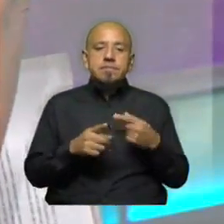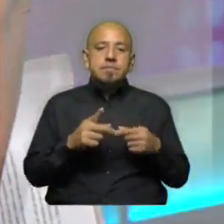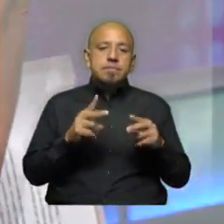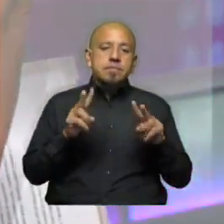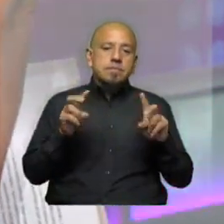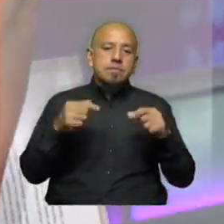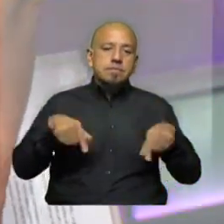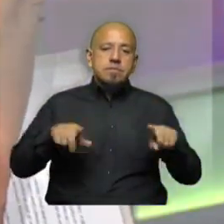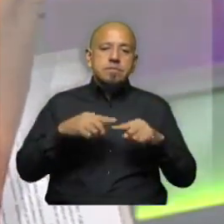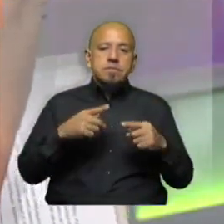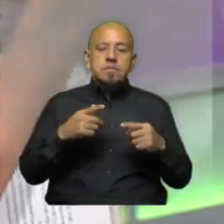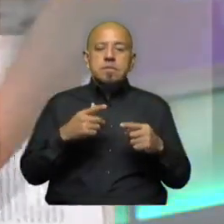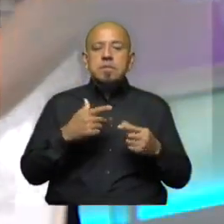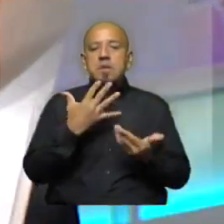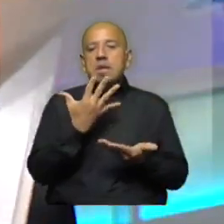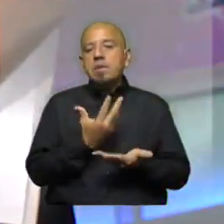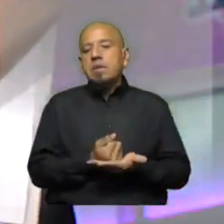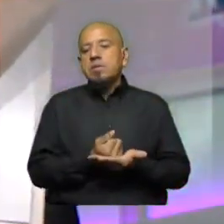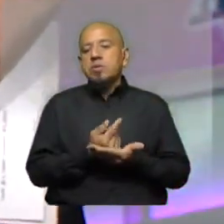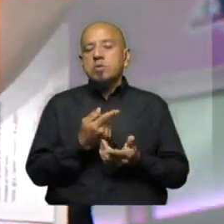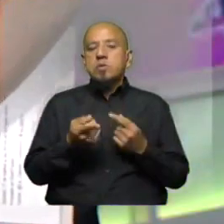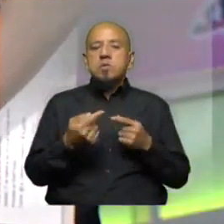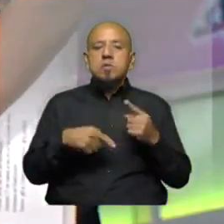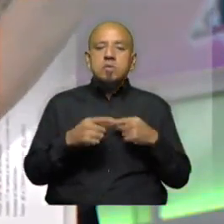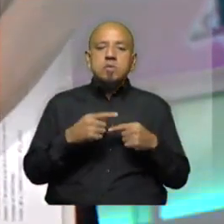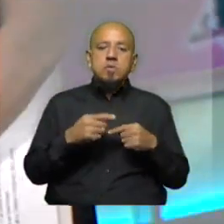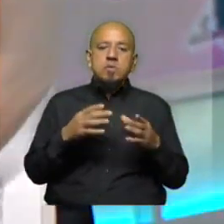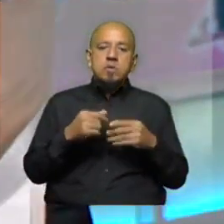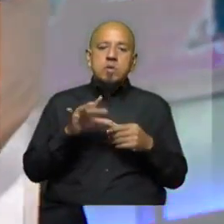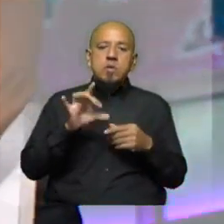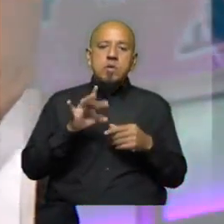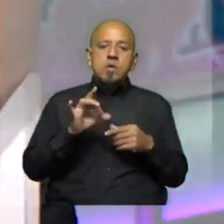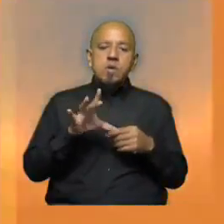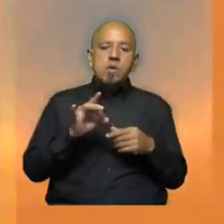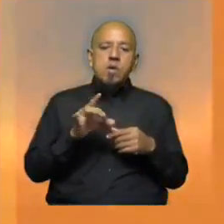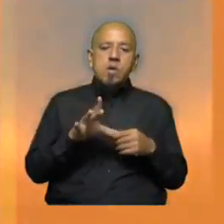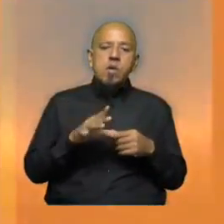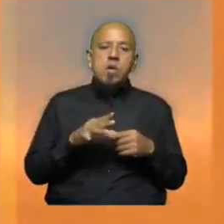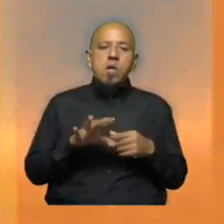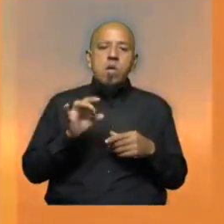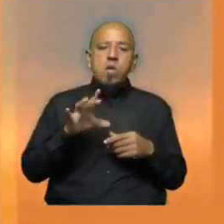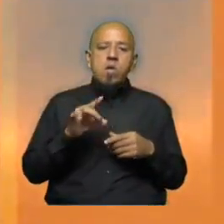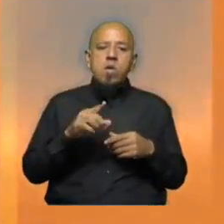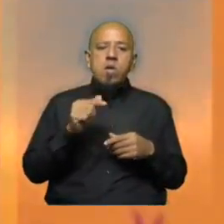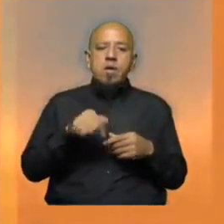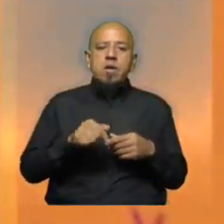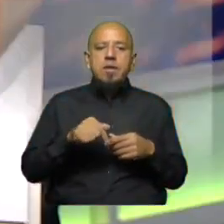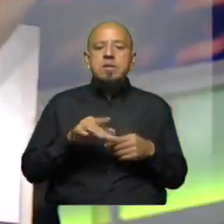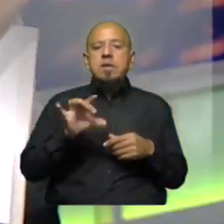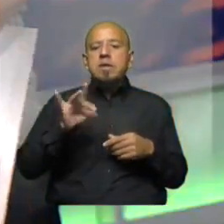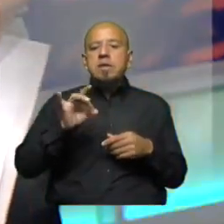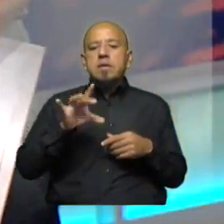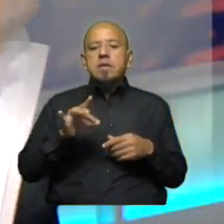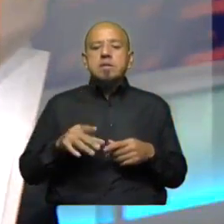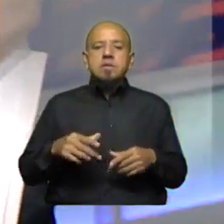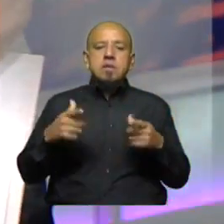formatos, llegamos a las plataformas, ¿no? Como es una banda que tiene como 15 discos. O, sí, 15. Este sería el 15. Este sería el,